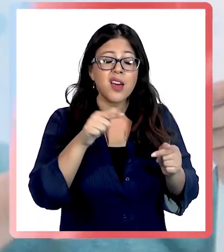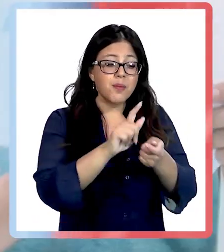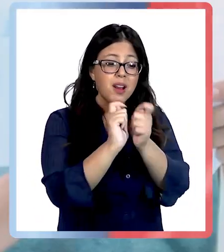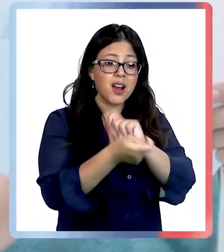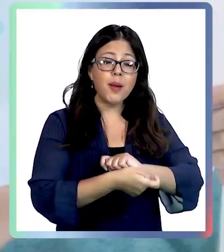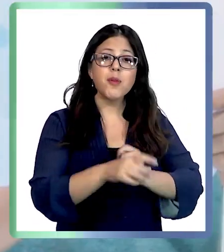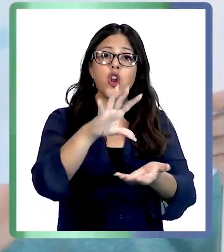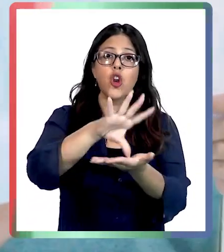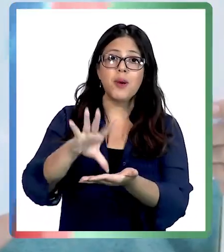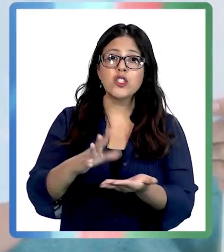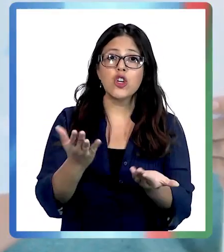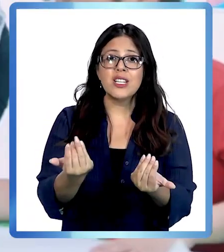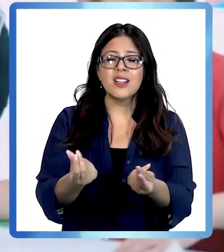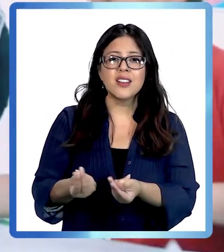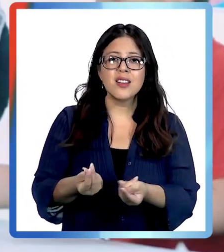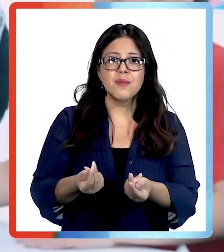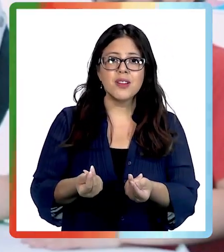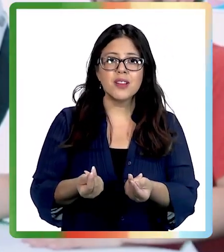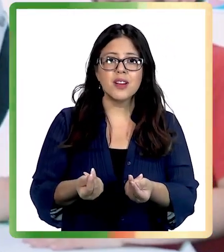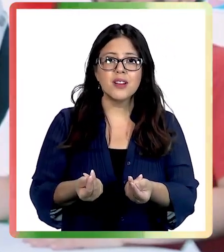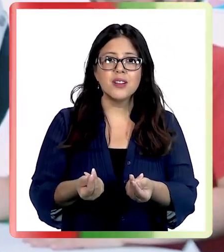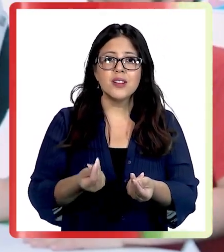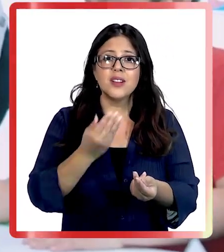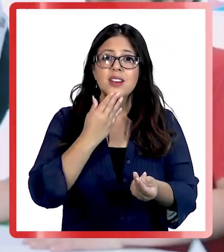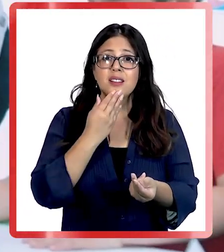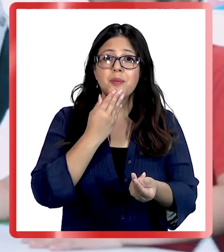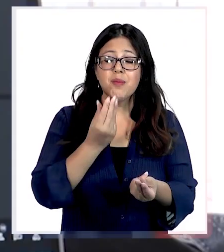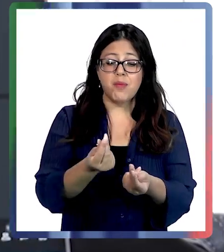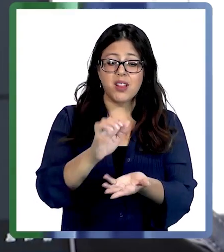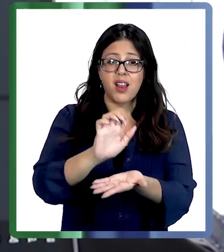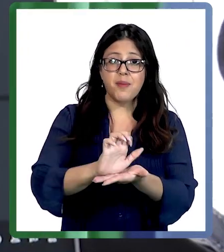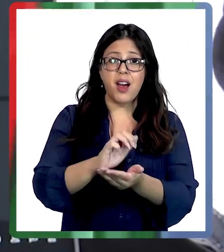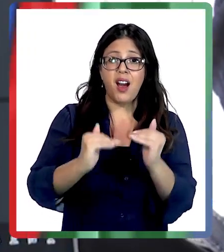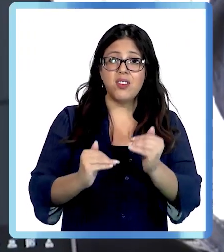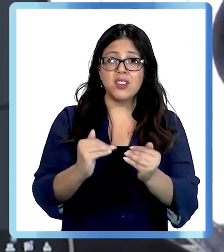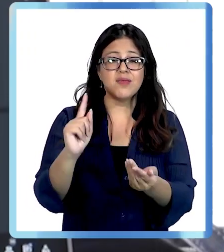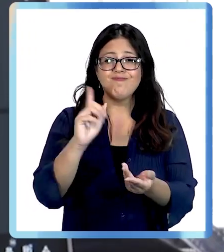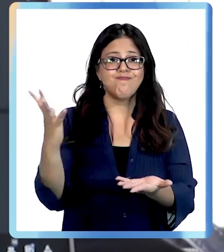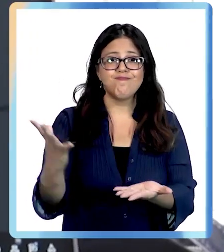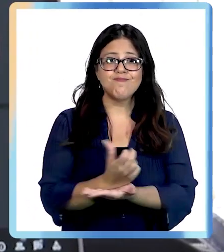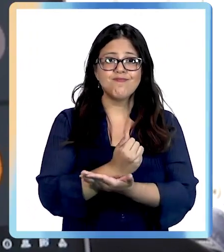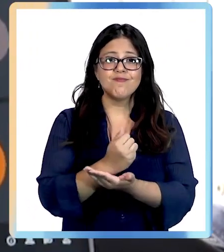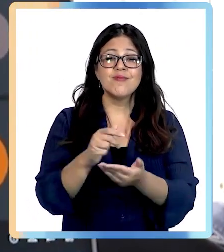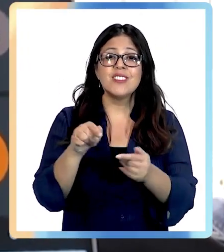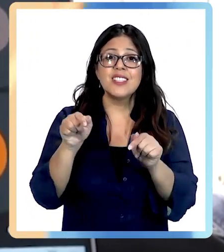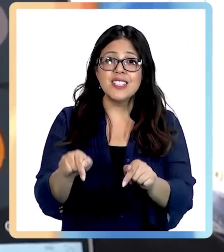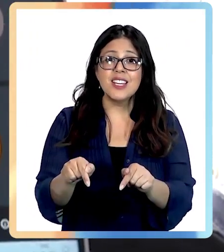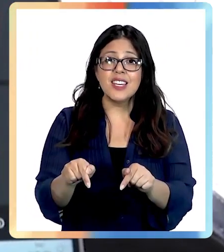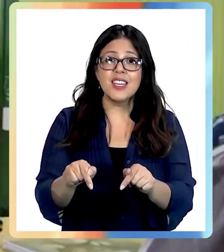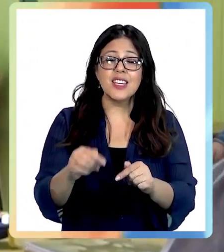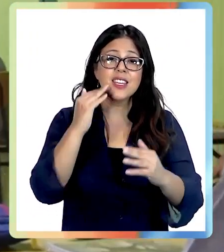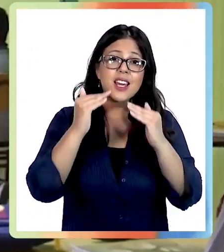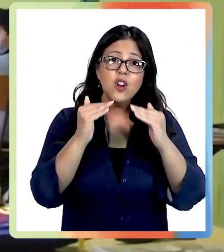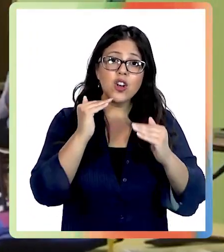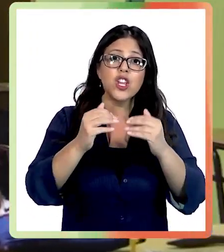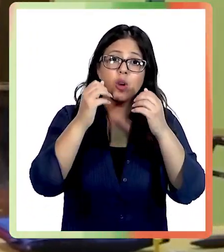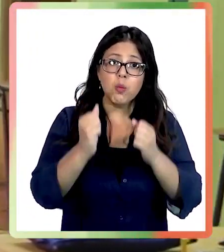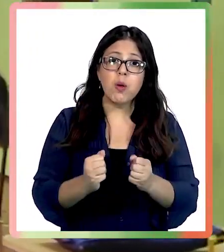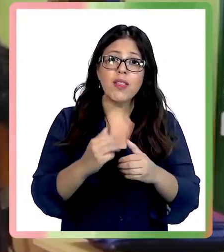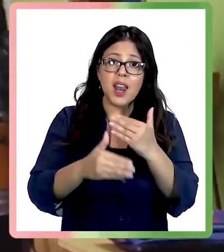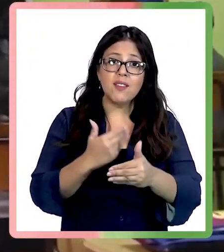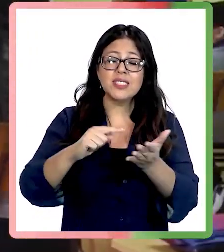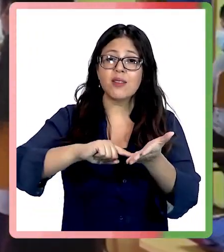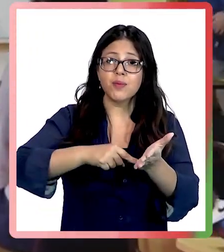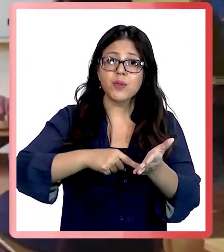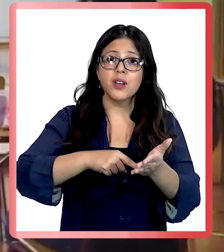fiscal no siempre alcanza para subir a los niños a este carro de la tecnología para captar talentos jóvenes y para actualizar